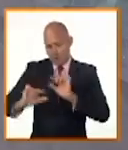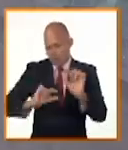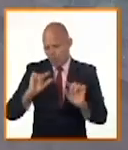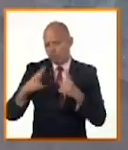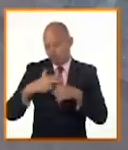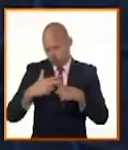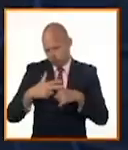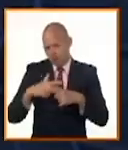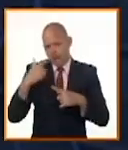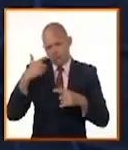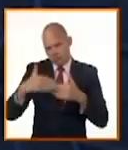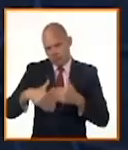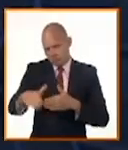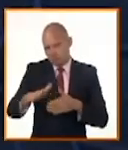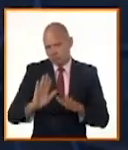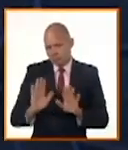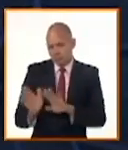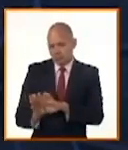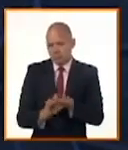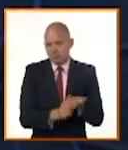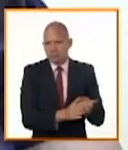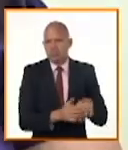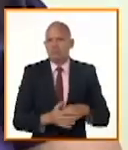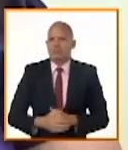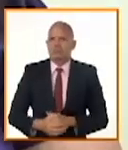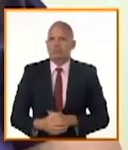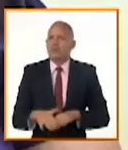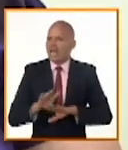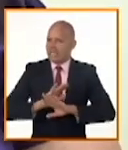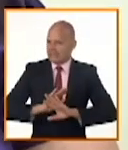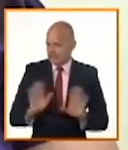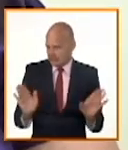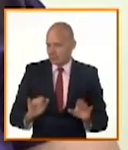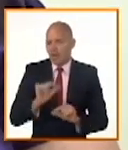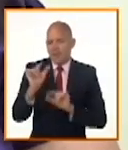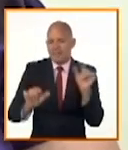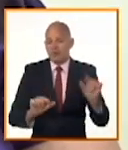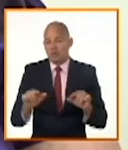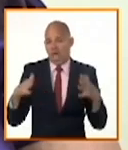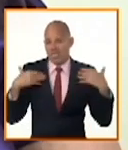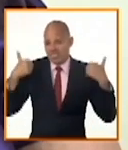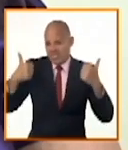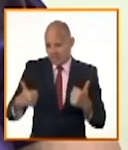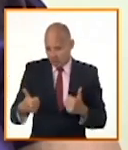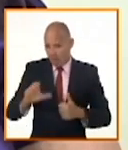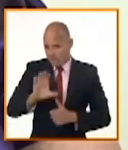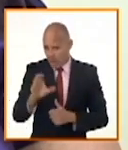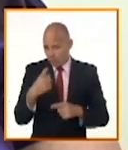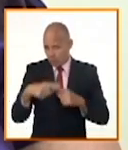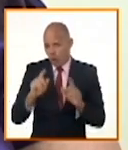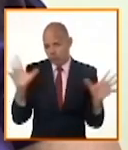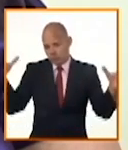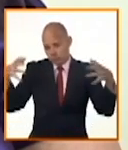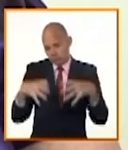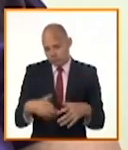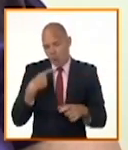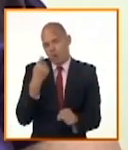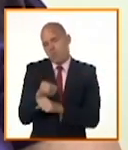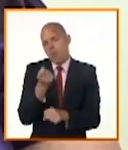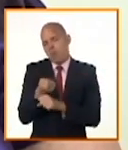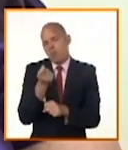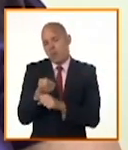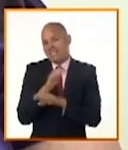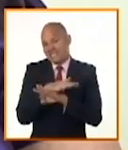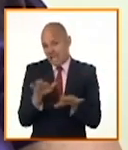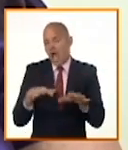Bueno ya todos los trabajadores a todos los directivos de las sucursales se le dieron seminario a todos los trabajadores se les